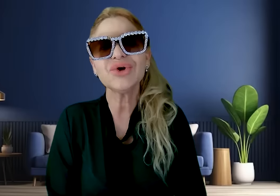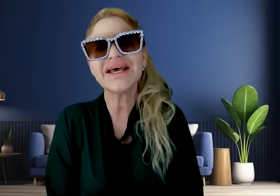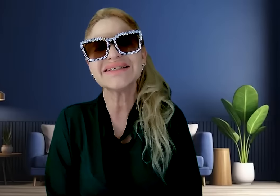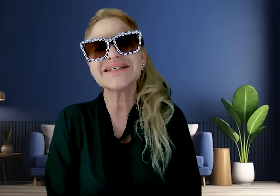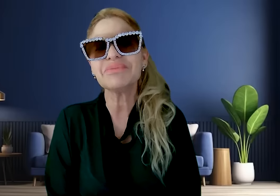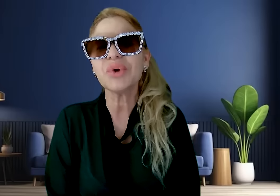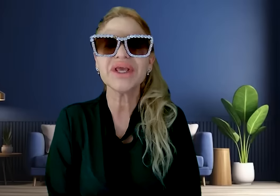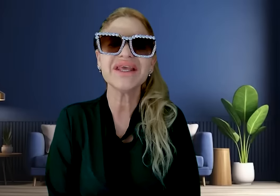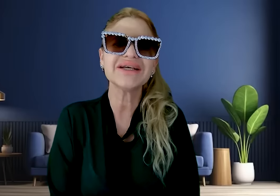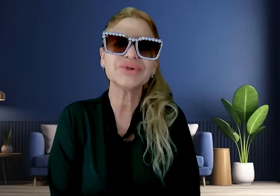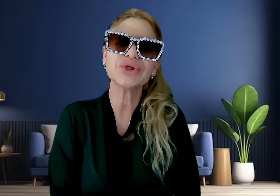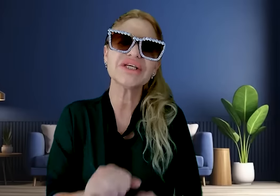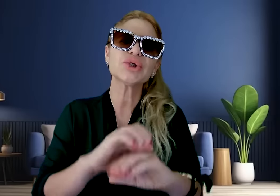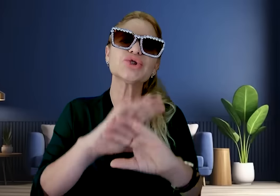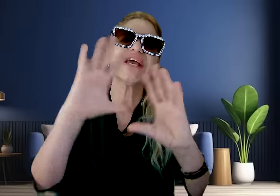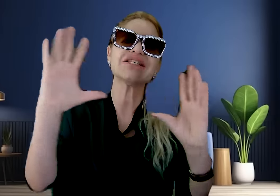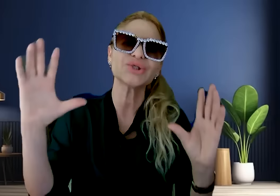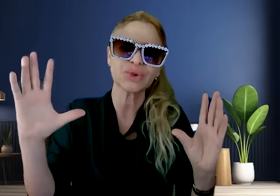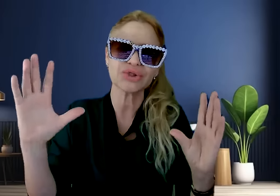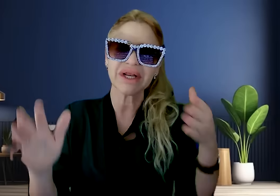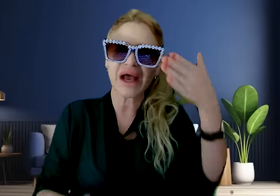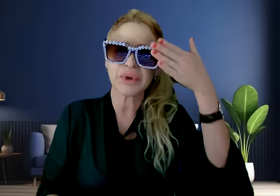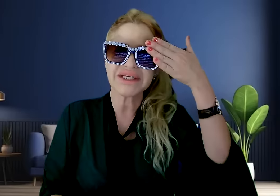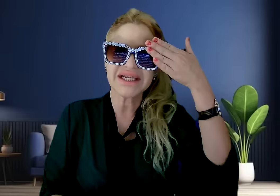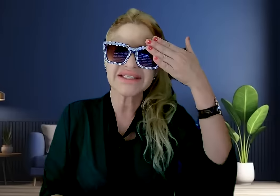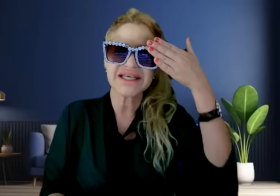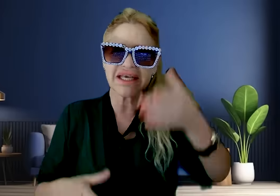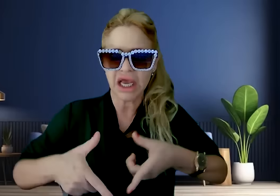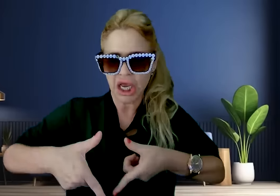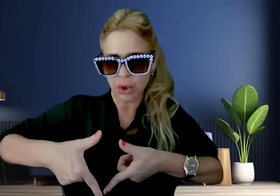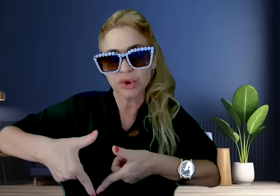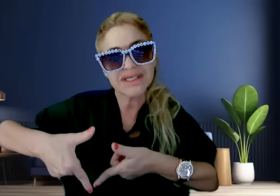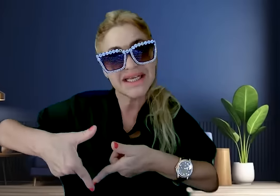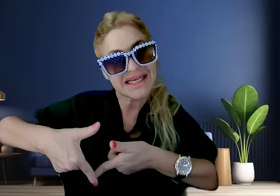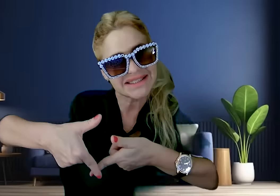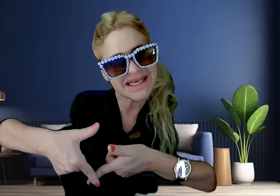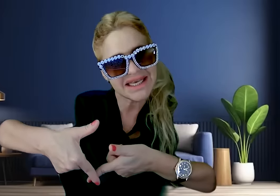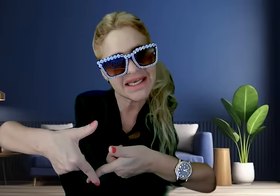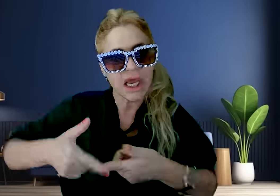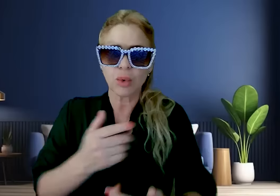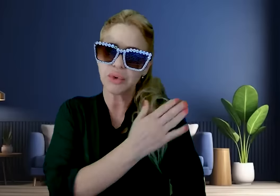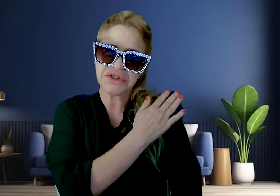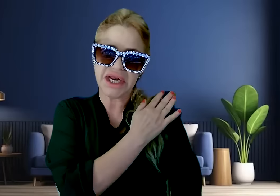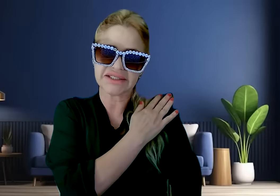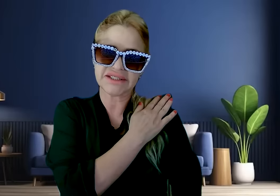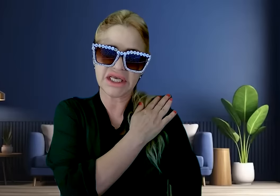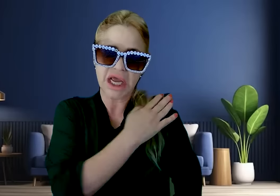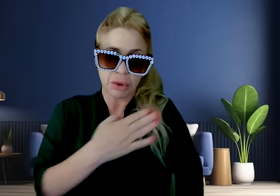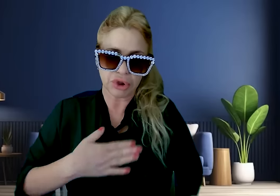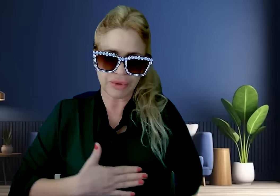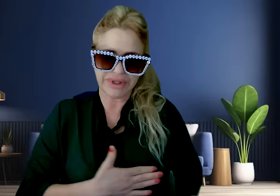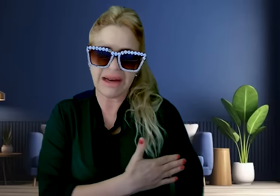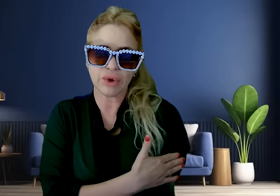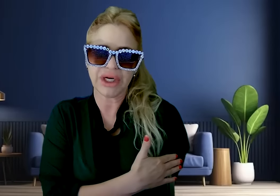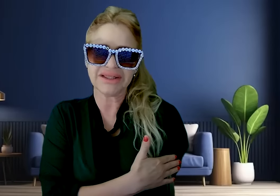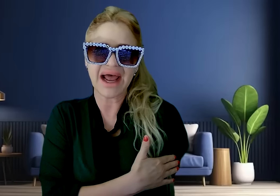Precisamente toda esta simbología y todos estos gestos, ¿verdad? Cuando hacen así, cuando hacen así, cuando hacen así,